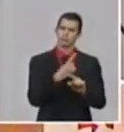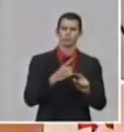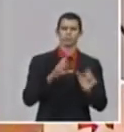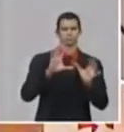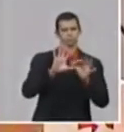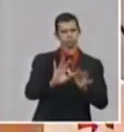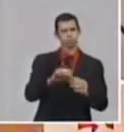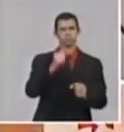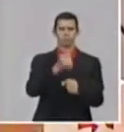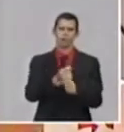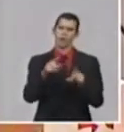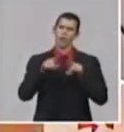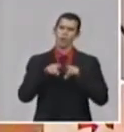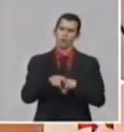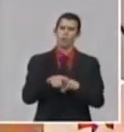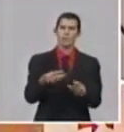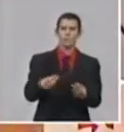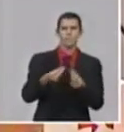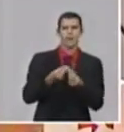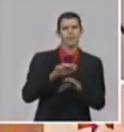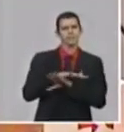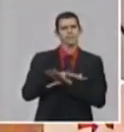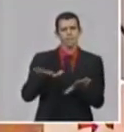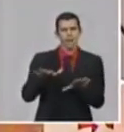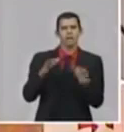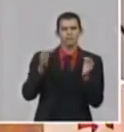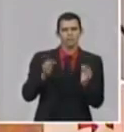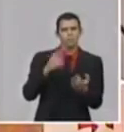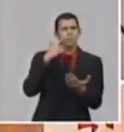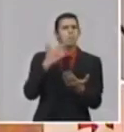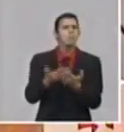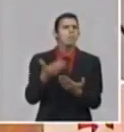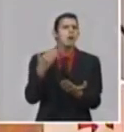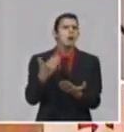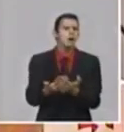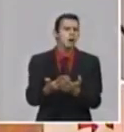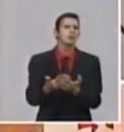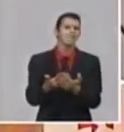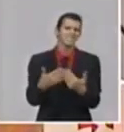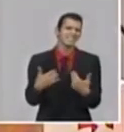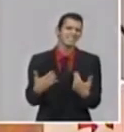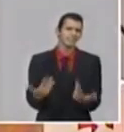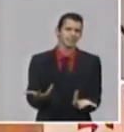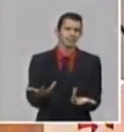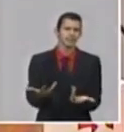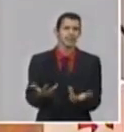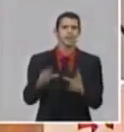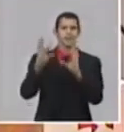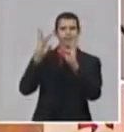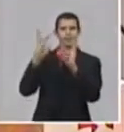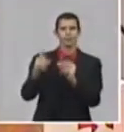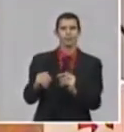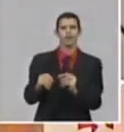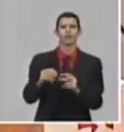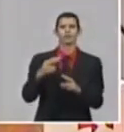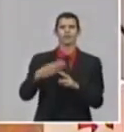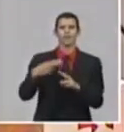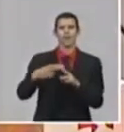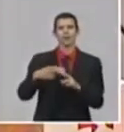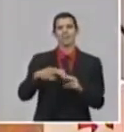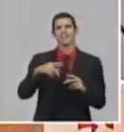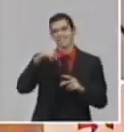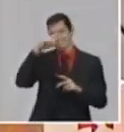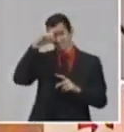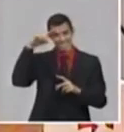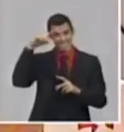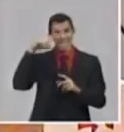y se obtuvieron los primeros resultados precisamente en el CENSA, en el caso del 6GB210, resultados